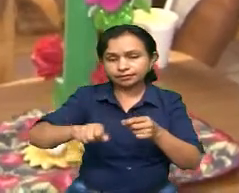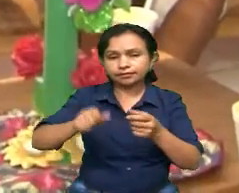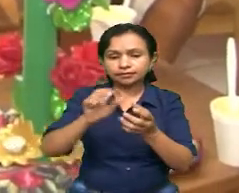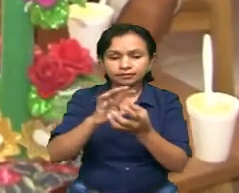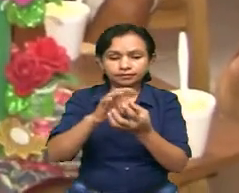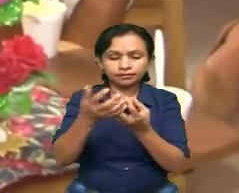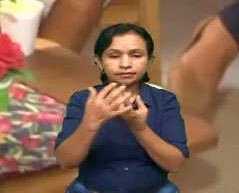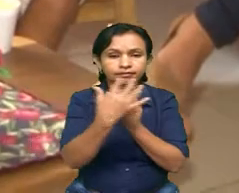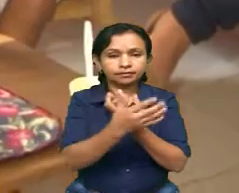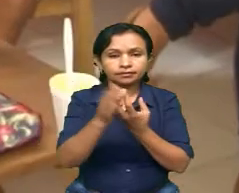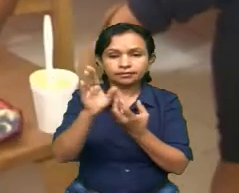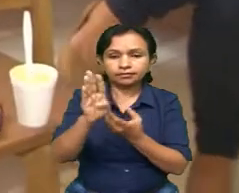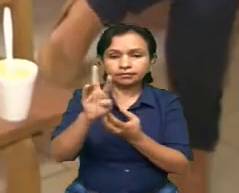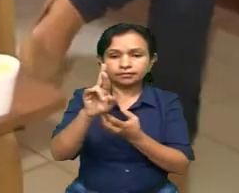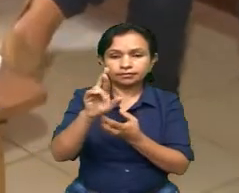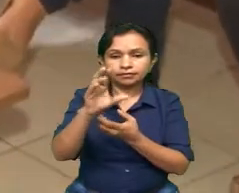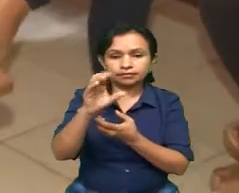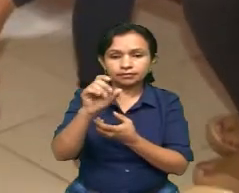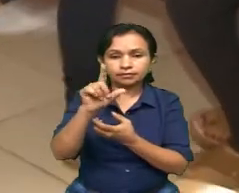lechuga, brócoli.